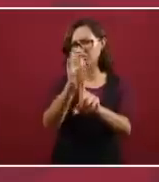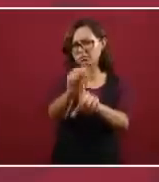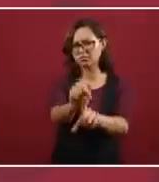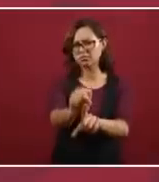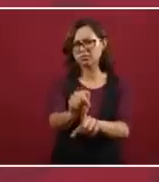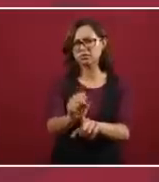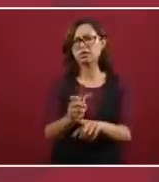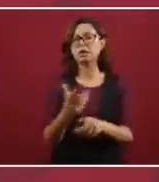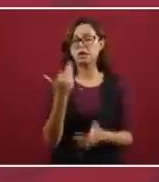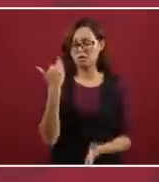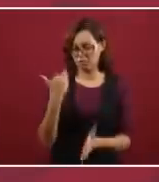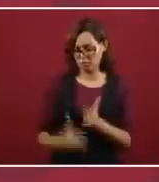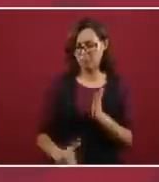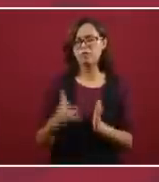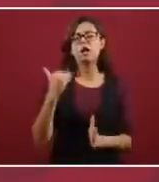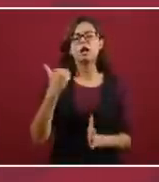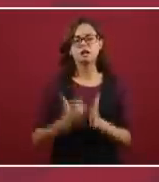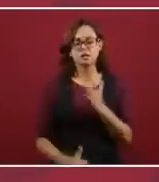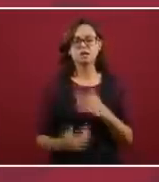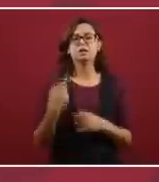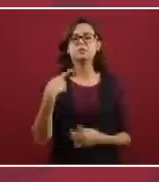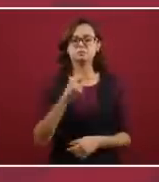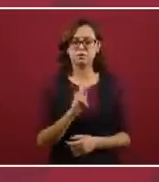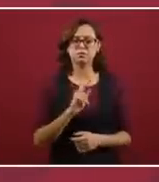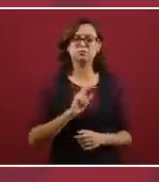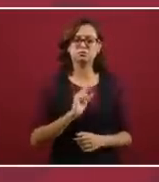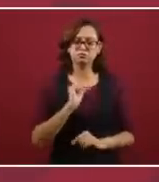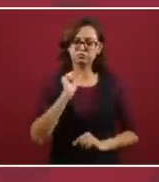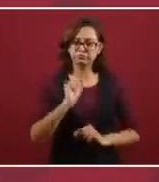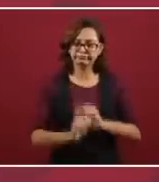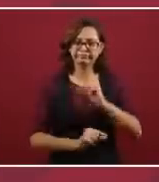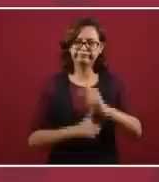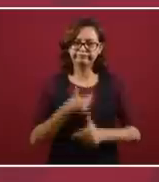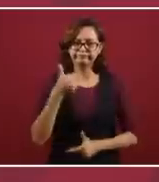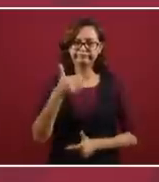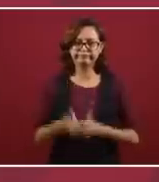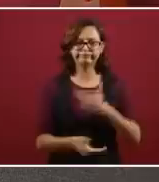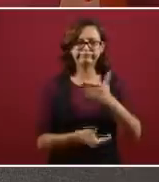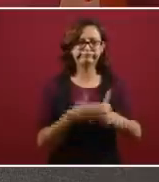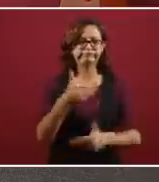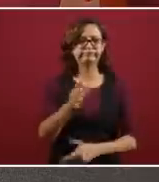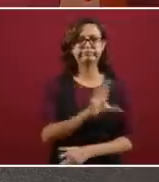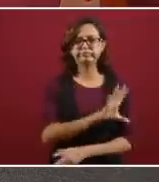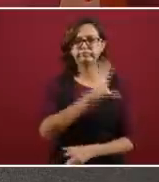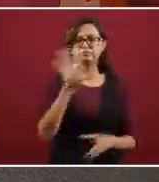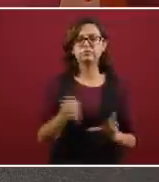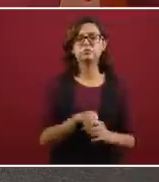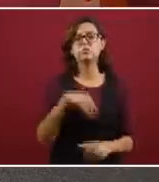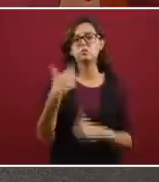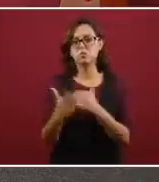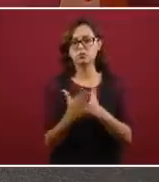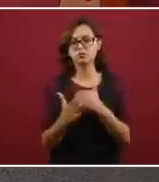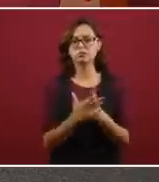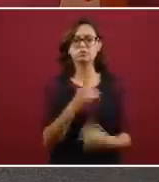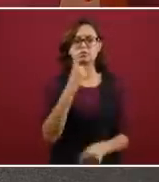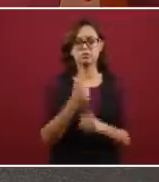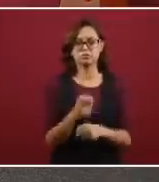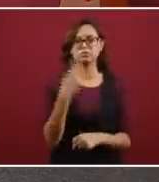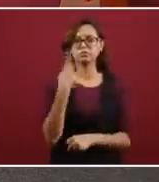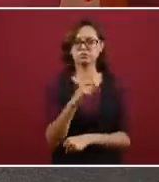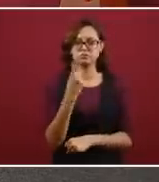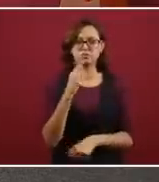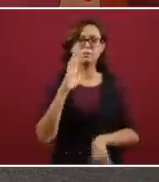Nos faltan algunas cosas, pero se va avanzando en todo, y el día primero de diciembre vamos a